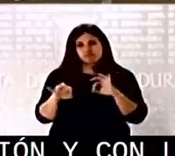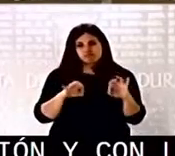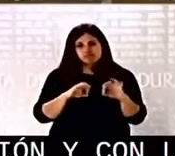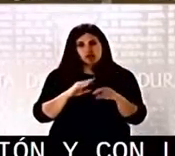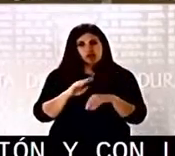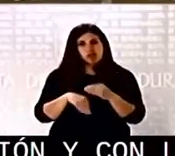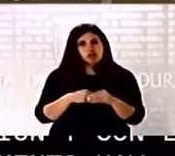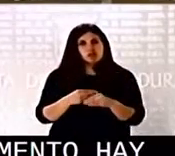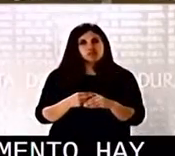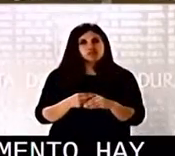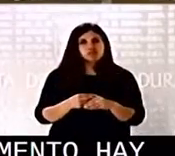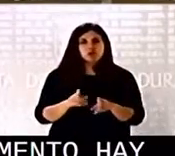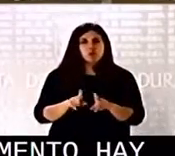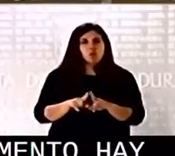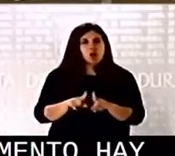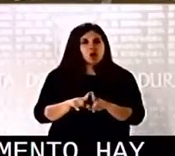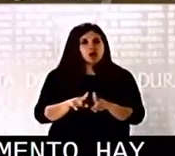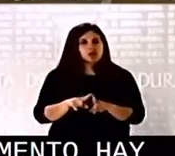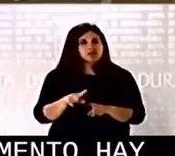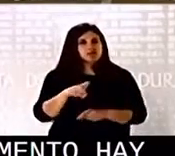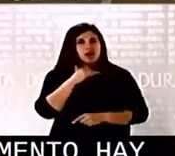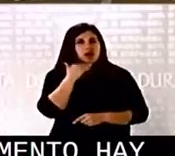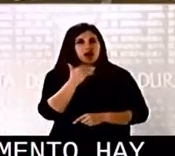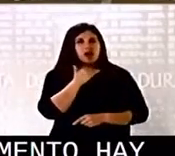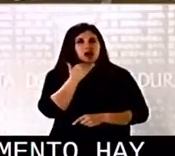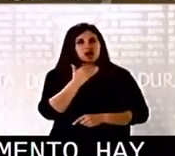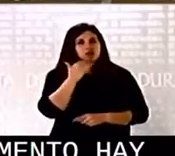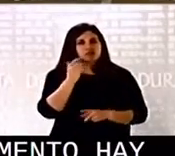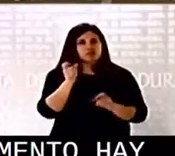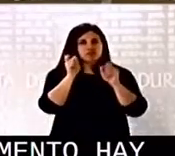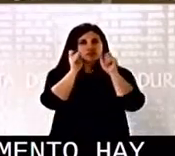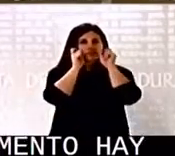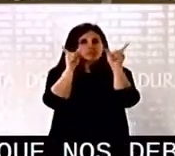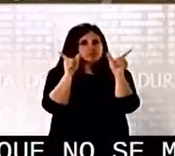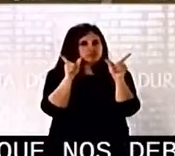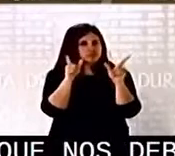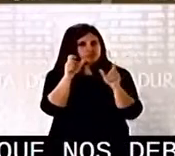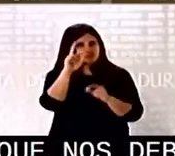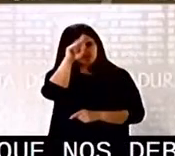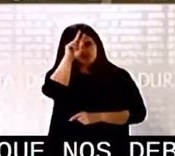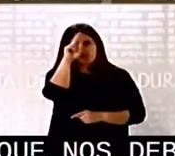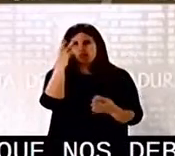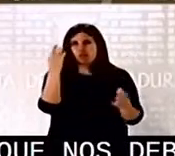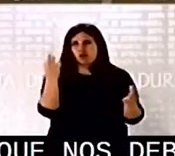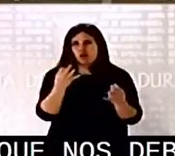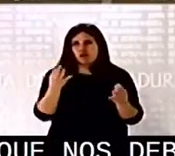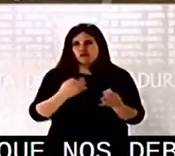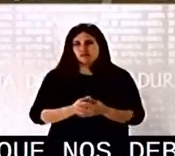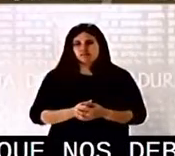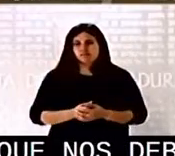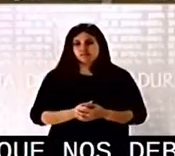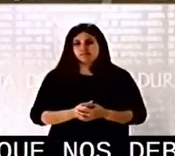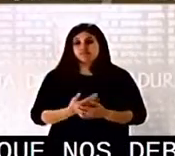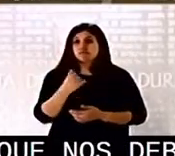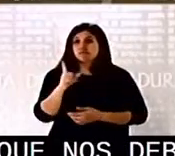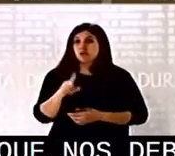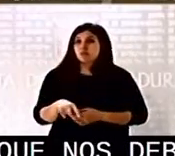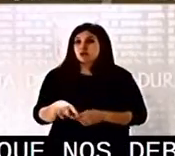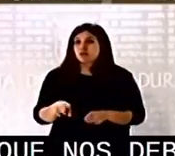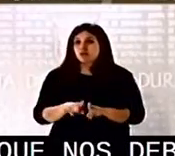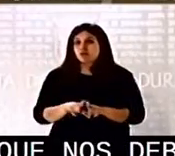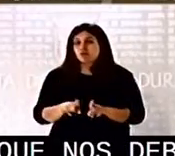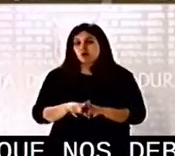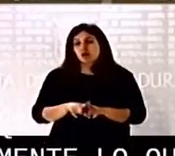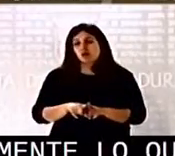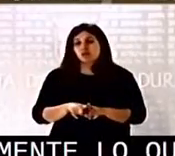hay algo que nos debe alertar, que nos debe preocupar y que debe modificar probablemente lo que